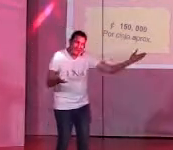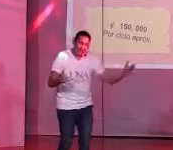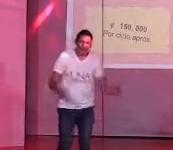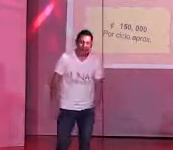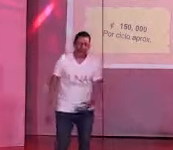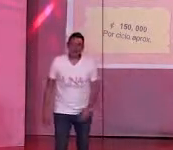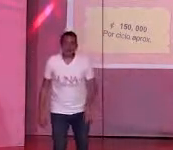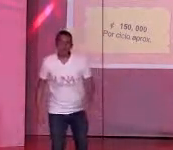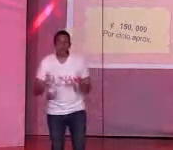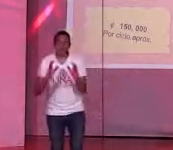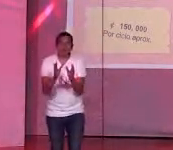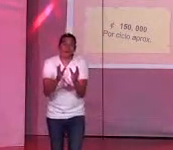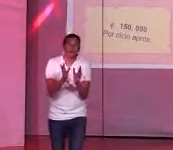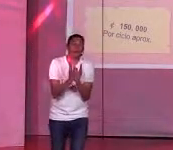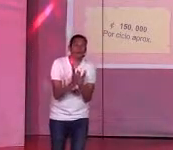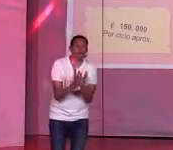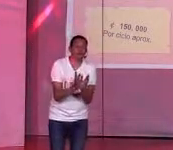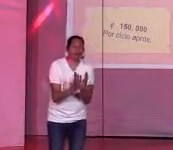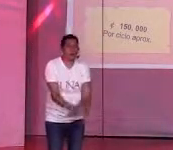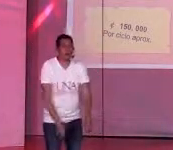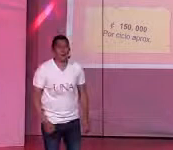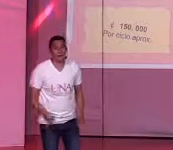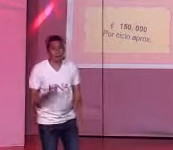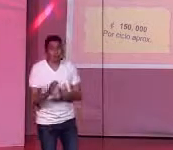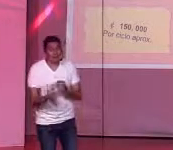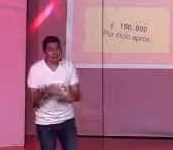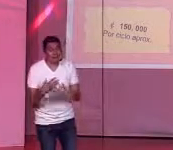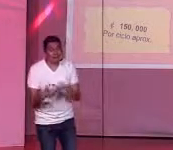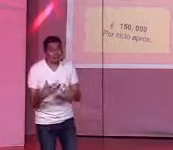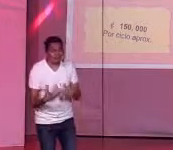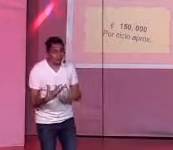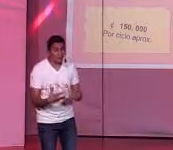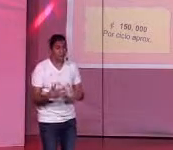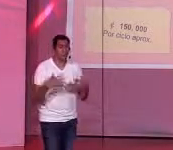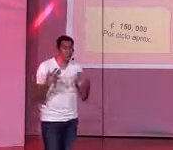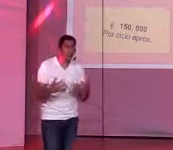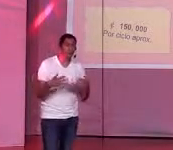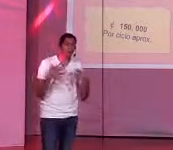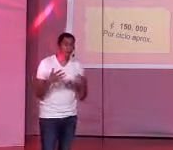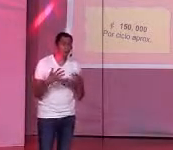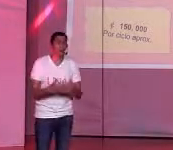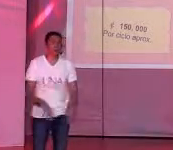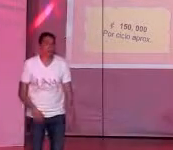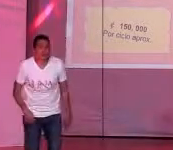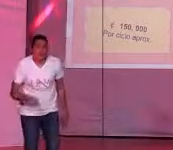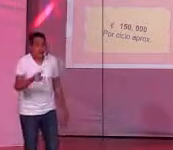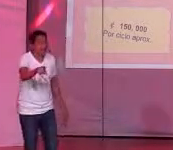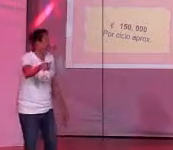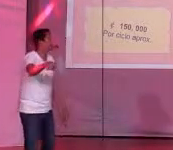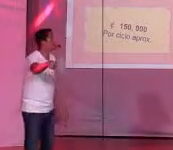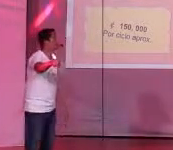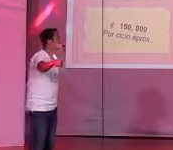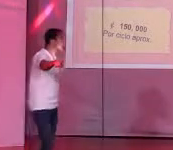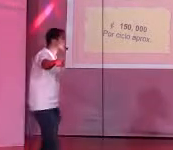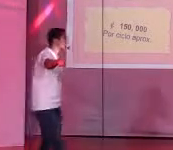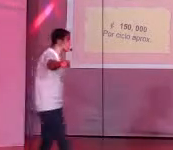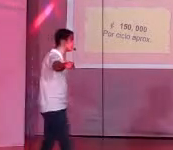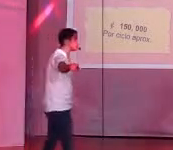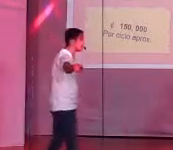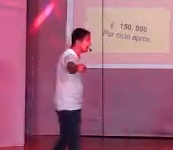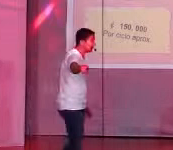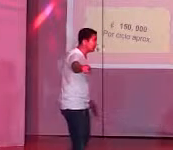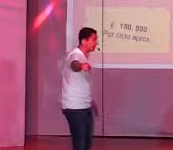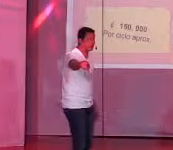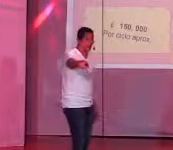digital. Digital. Sí. Al final, por favor, no se vayan para que puedan tener la información. Esto es muy, pero muy importante. Ahí está hablando también del